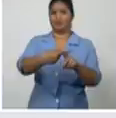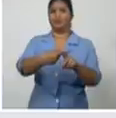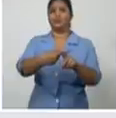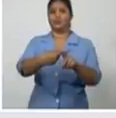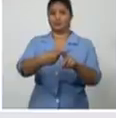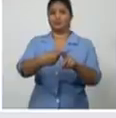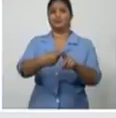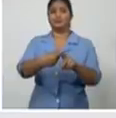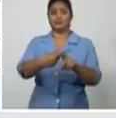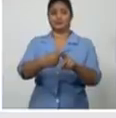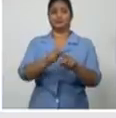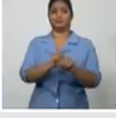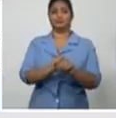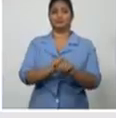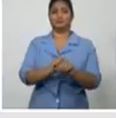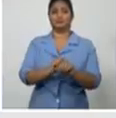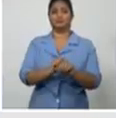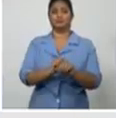acumulan